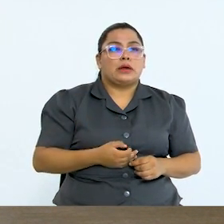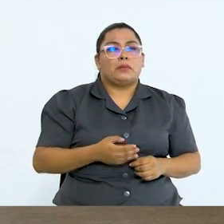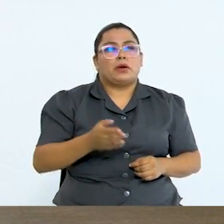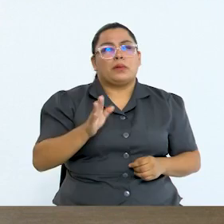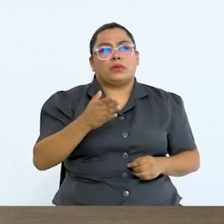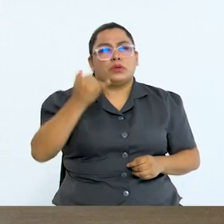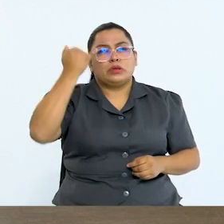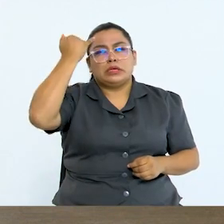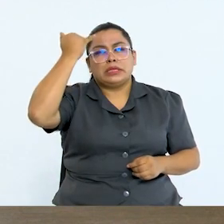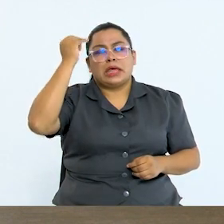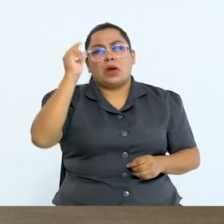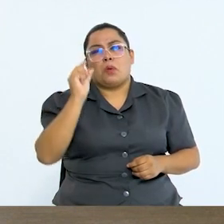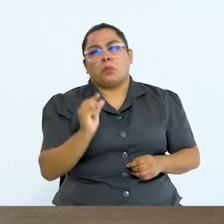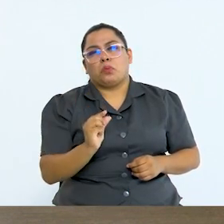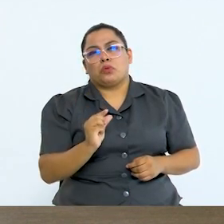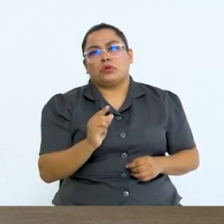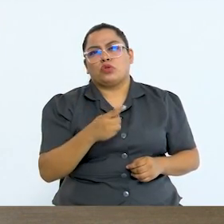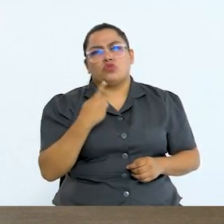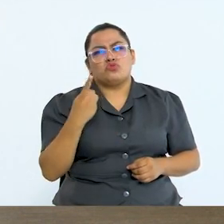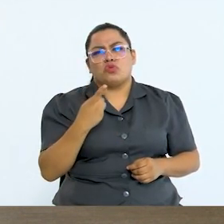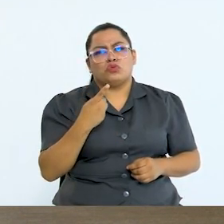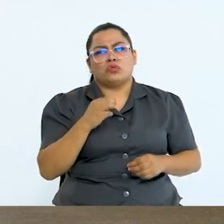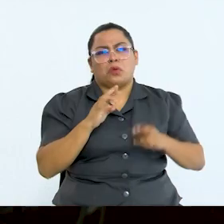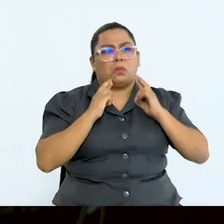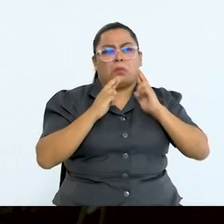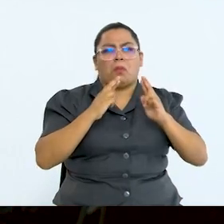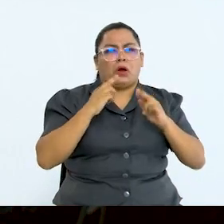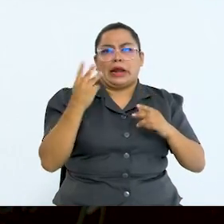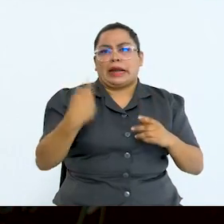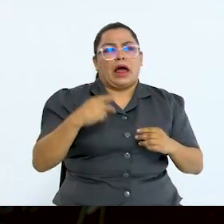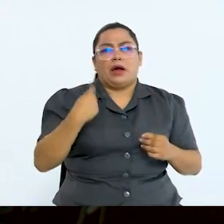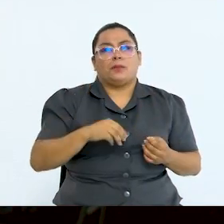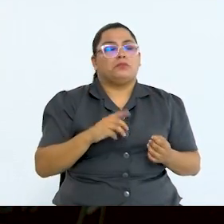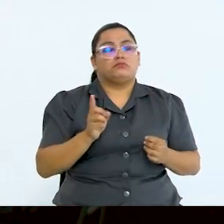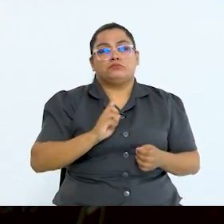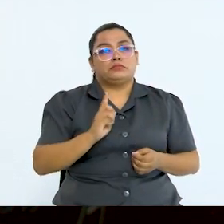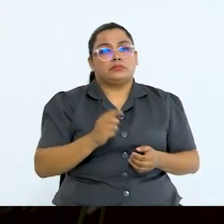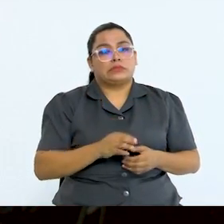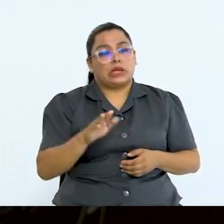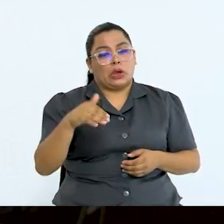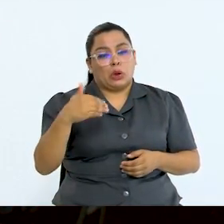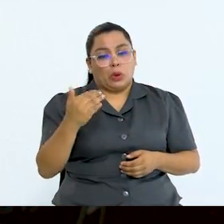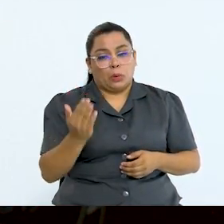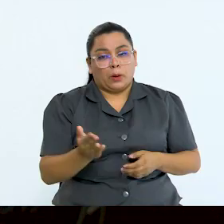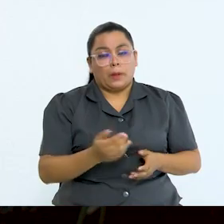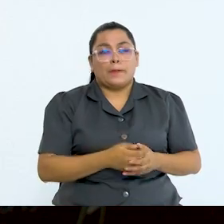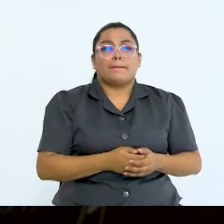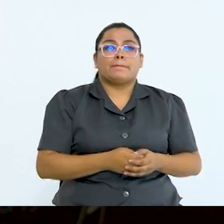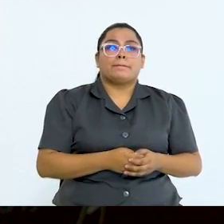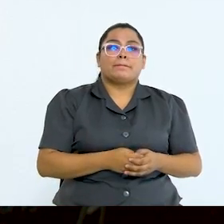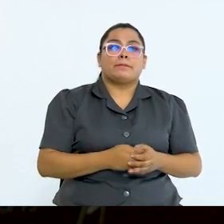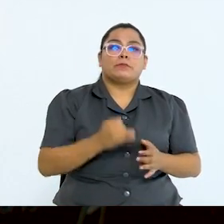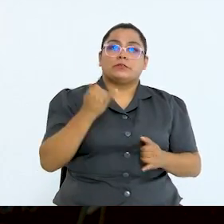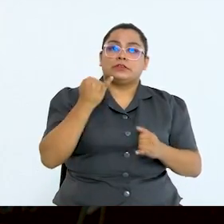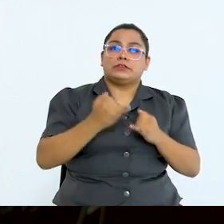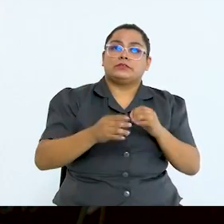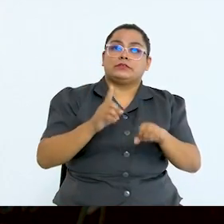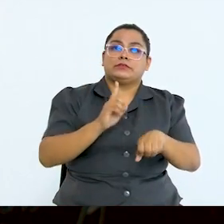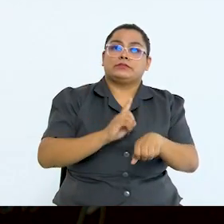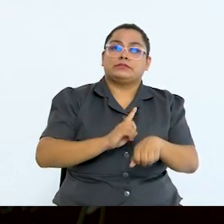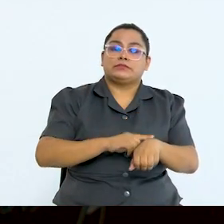la solución inmediata al problema. Luego, pasamos a asignar el tiempo de cada una de las